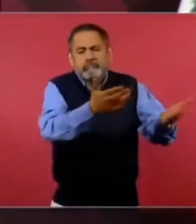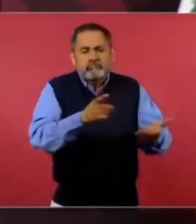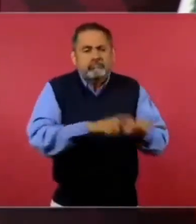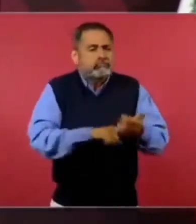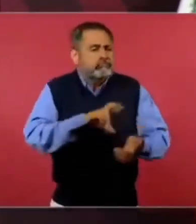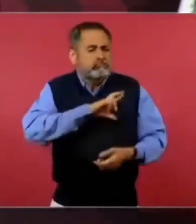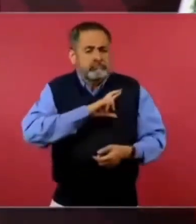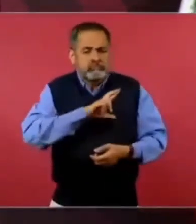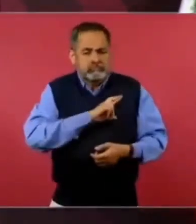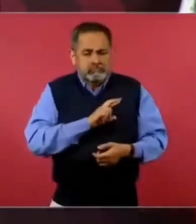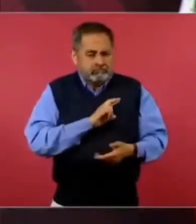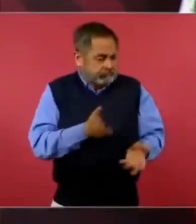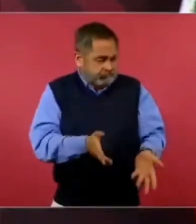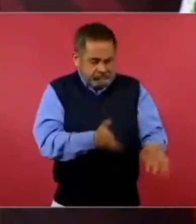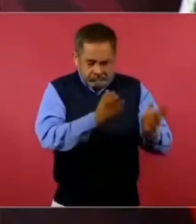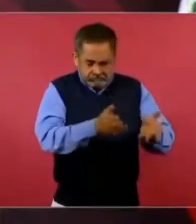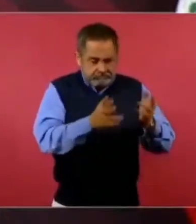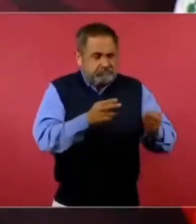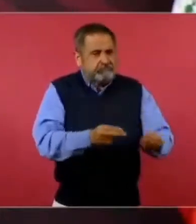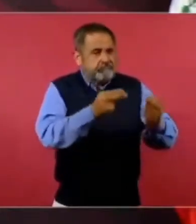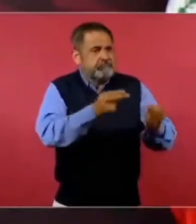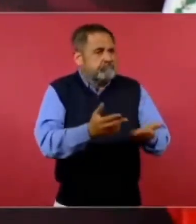en el sector privado,